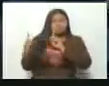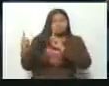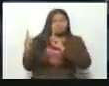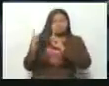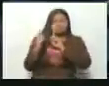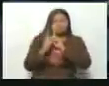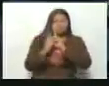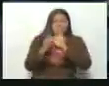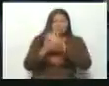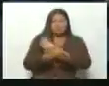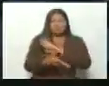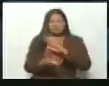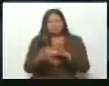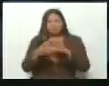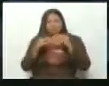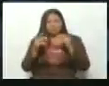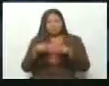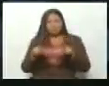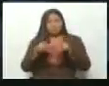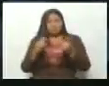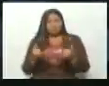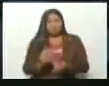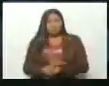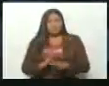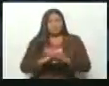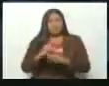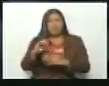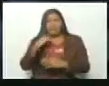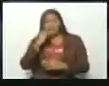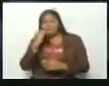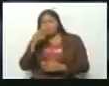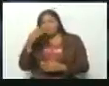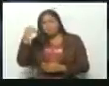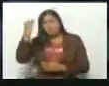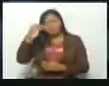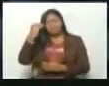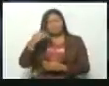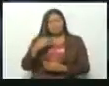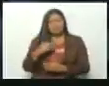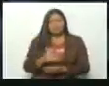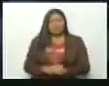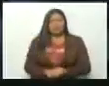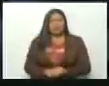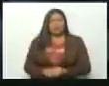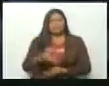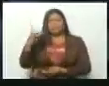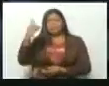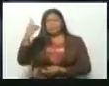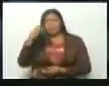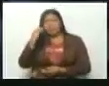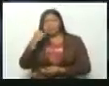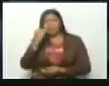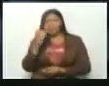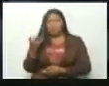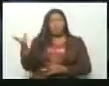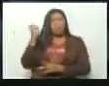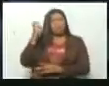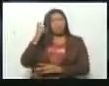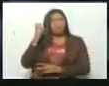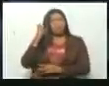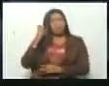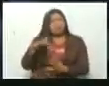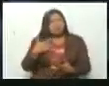acercarnos desde todas estas perspectivas. Porque una cosa es que tú pienses en Bolivia y otra cosa es que la escuches, que la sientas, que